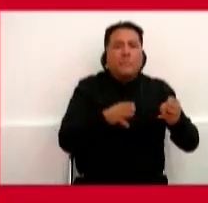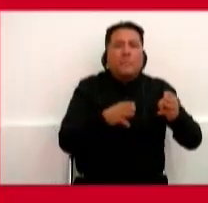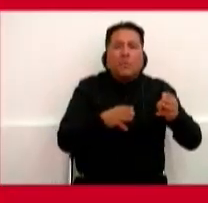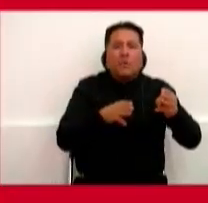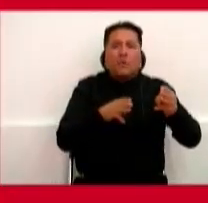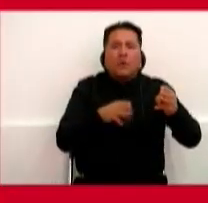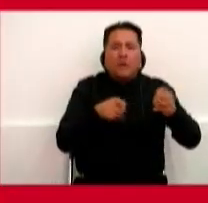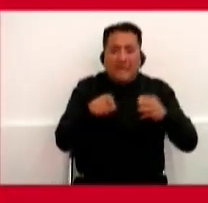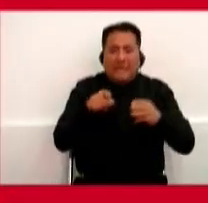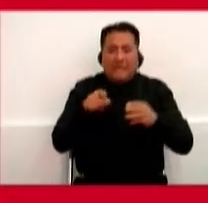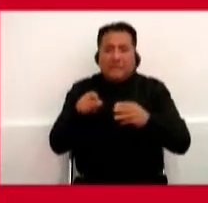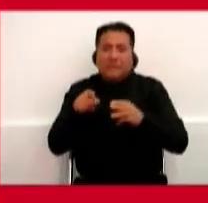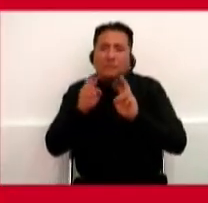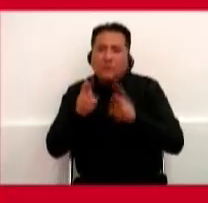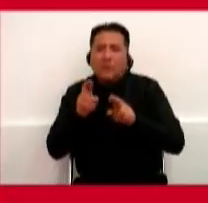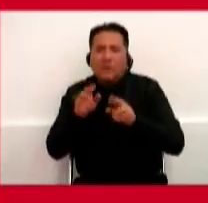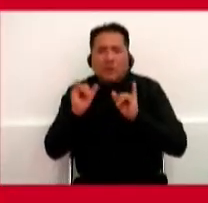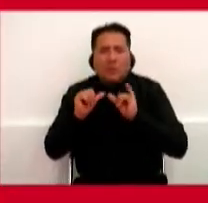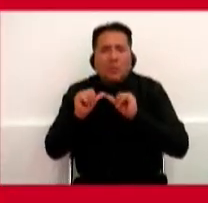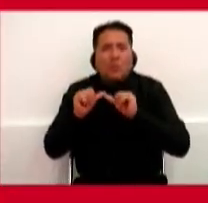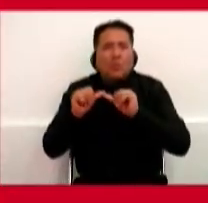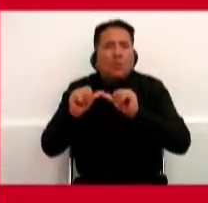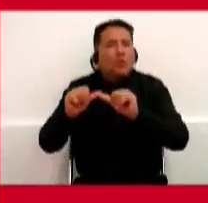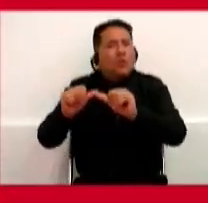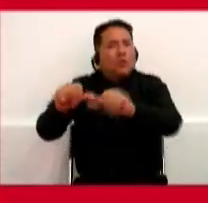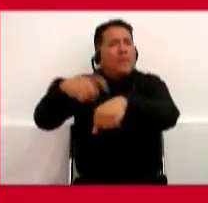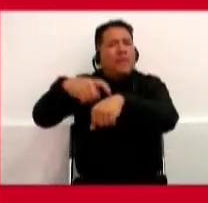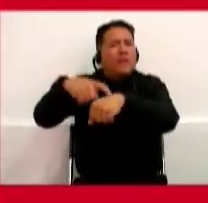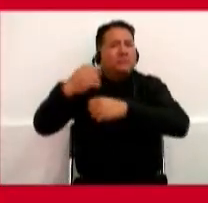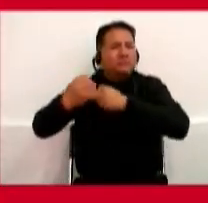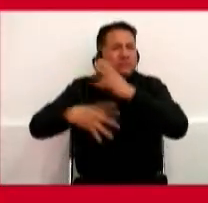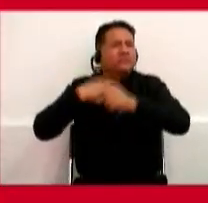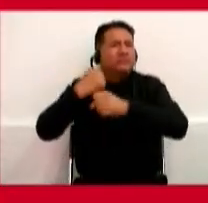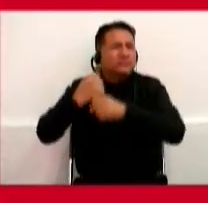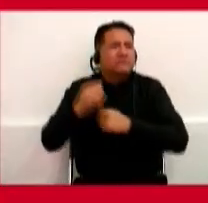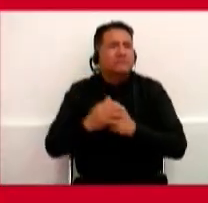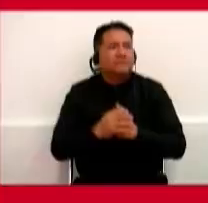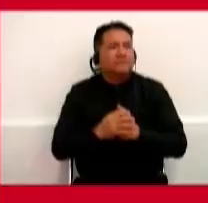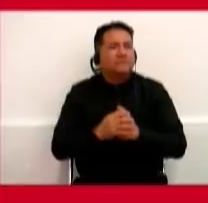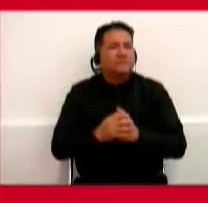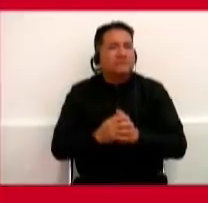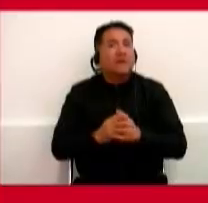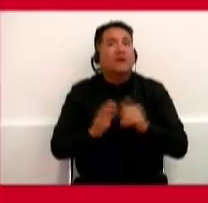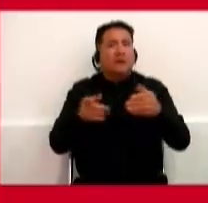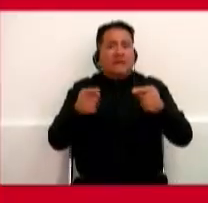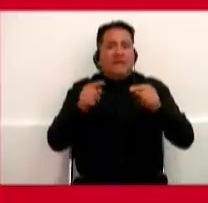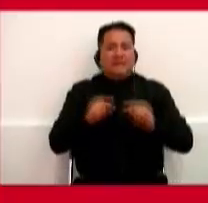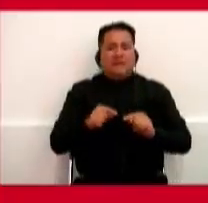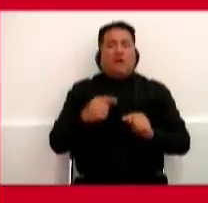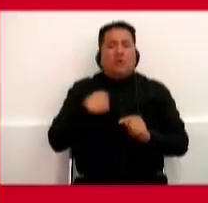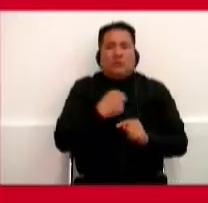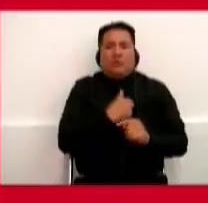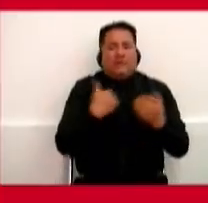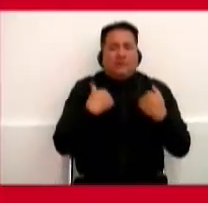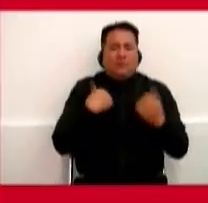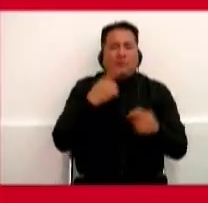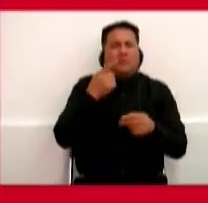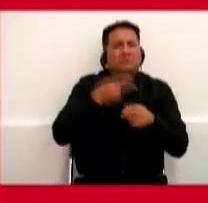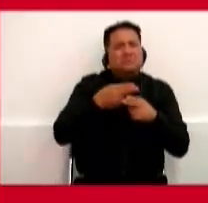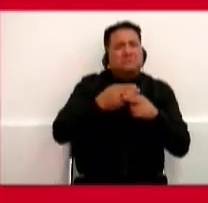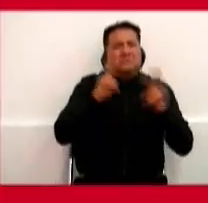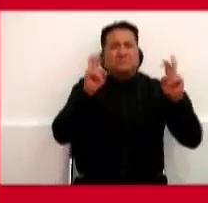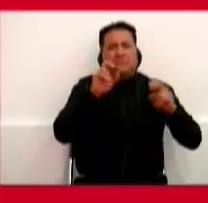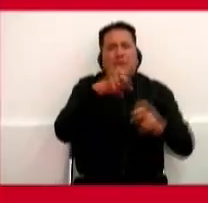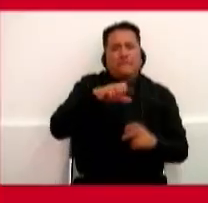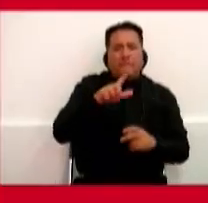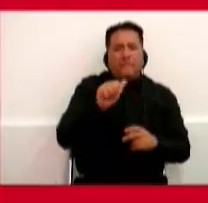mantenibles en el tiempo? Esa es muy buena pregunta. Lo que nosotros hacemos es tener un playbook. Ese playbook está escrito todos nuestros estándares en